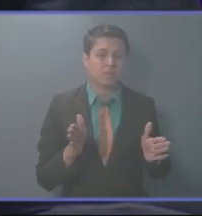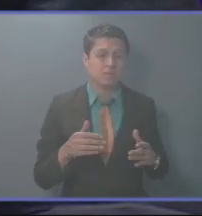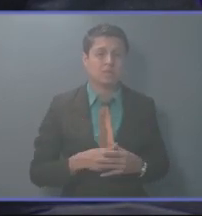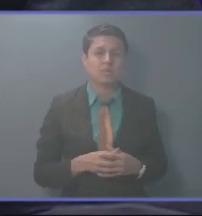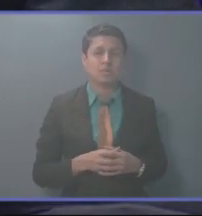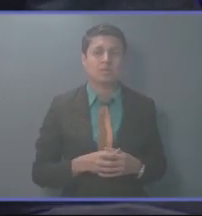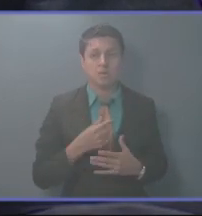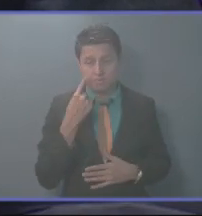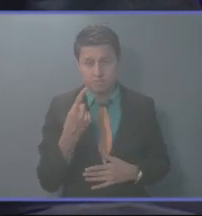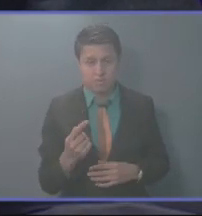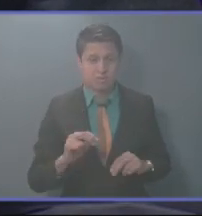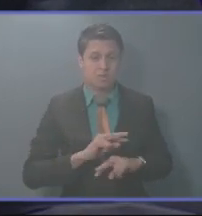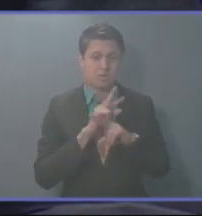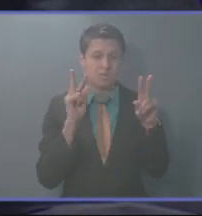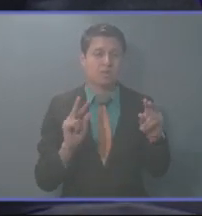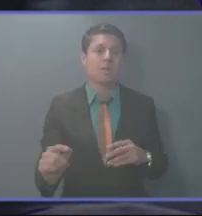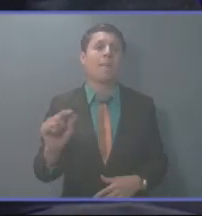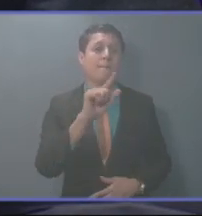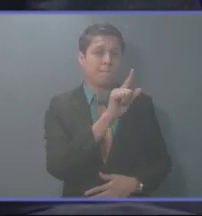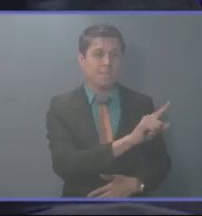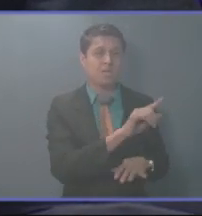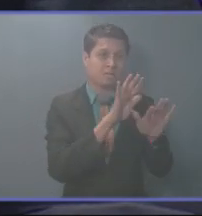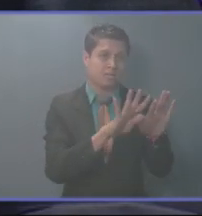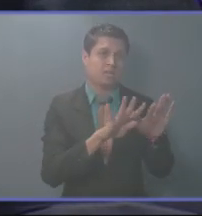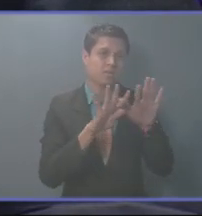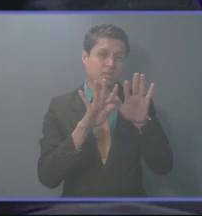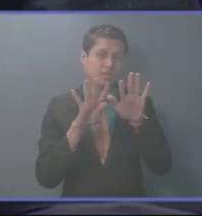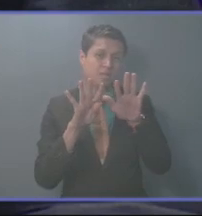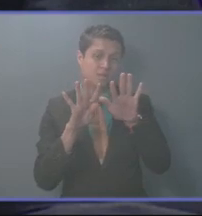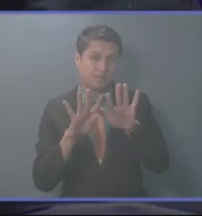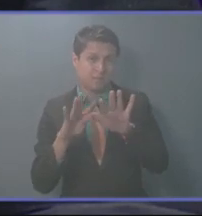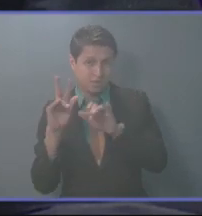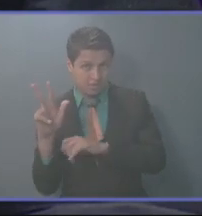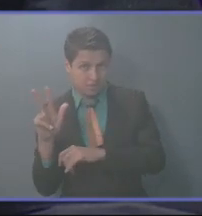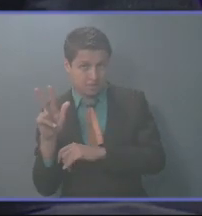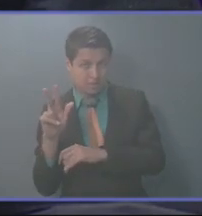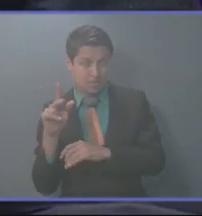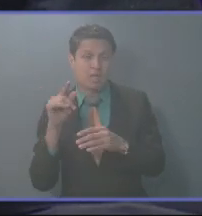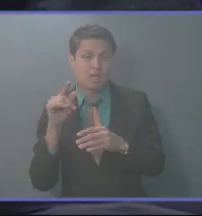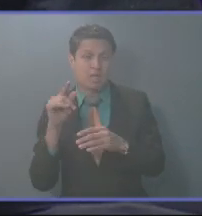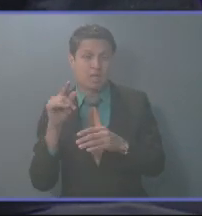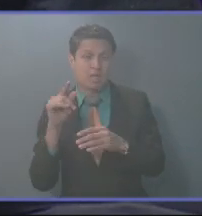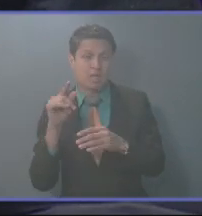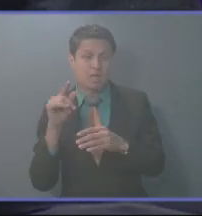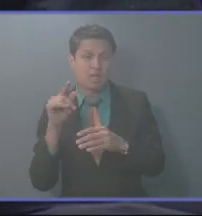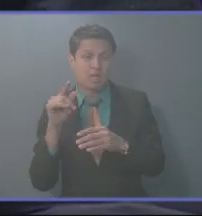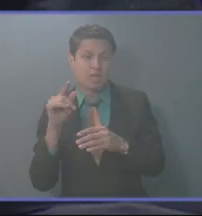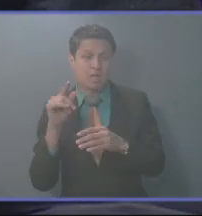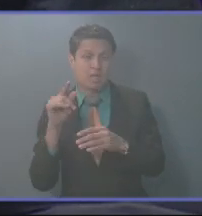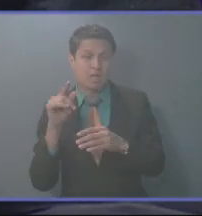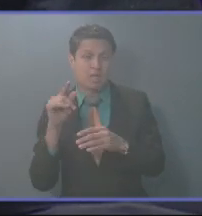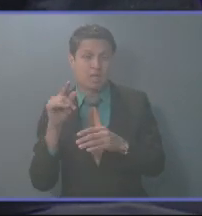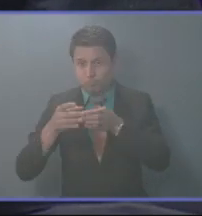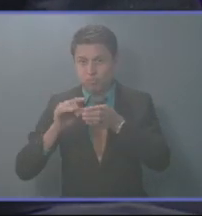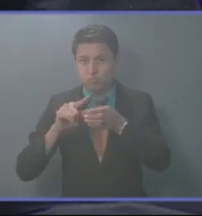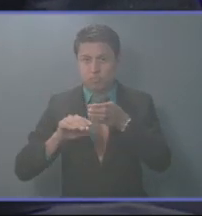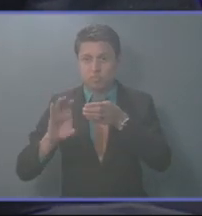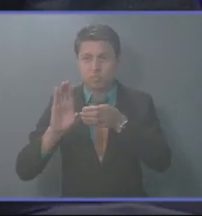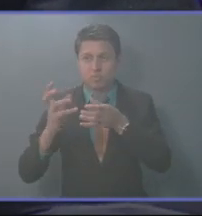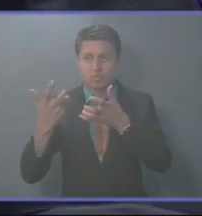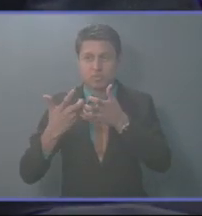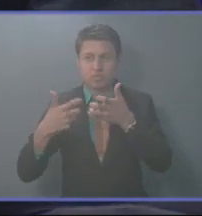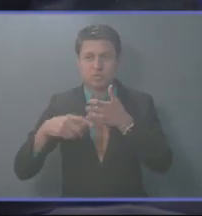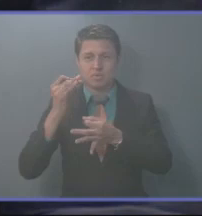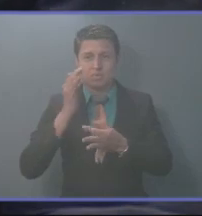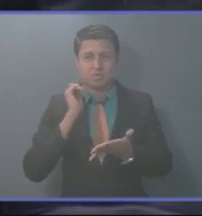Consolidación de la Paz de 1993, dictada por la Sala de lo Constitucional de la Corte Suprema de Justicia, emitida el 13 de